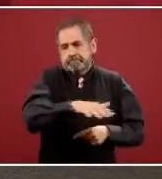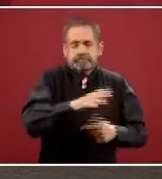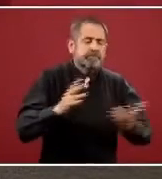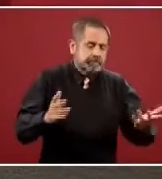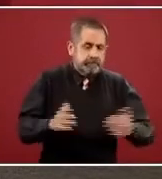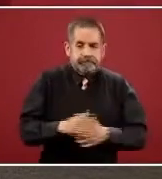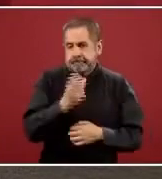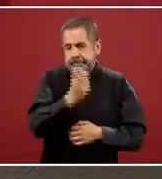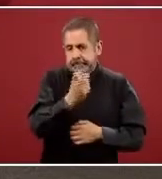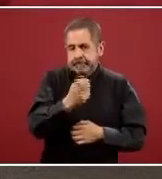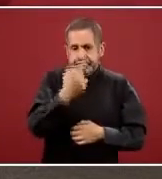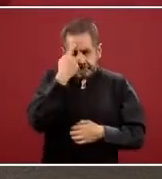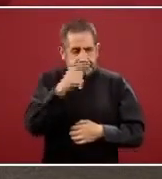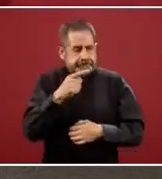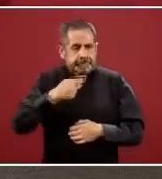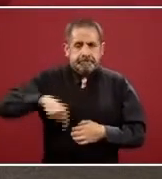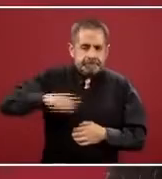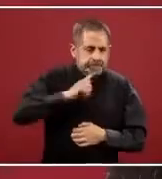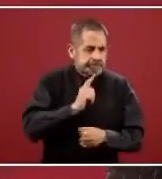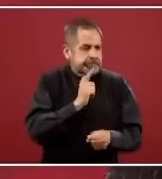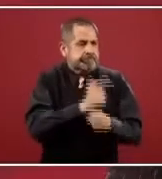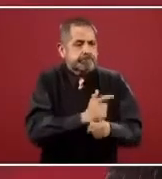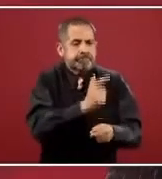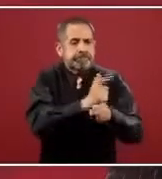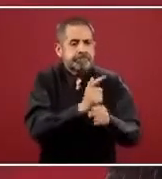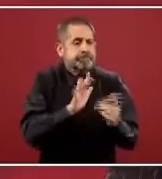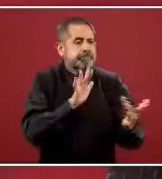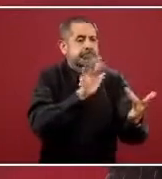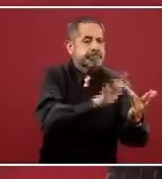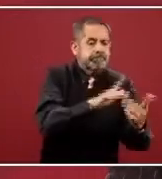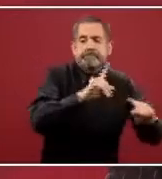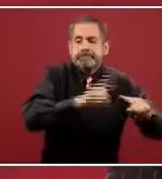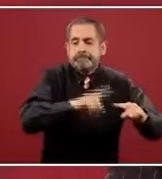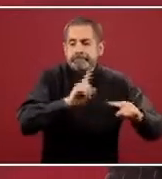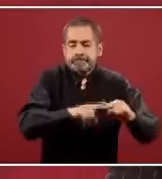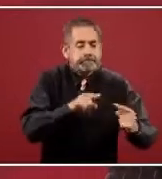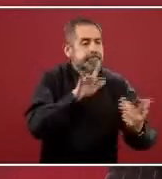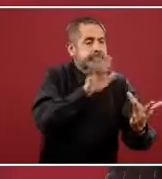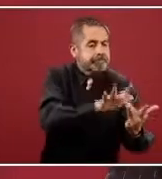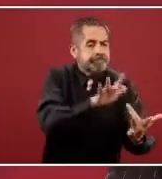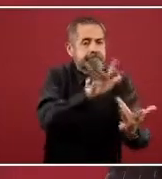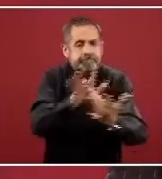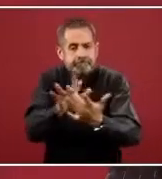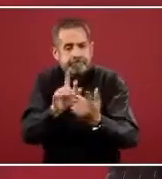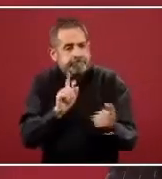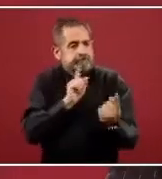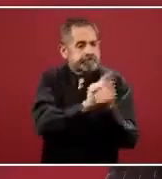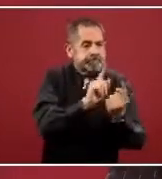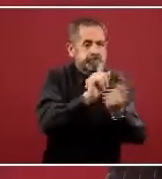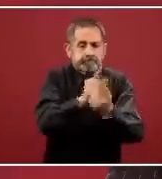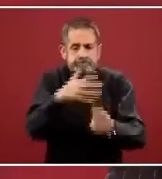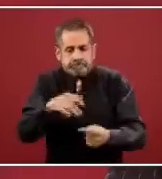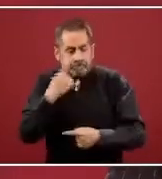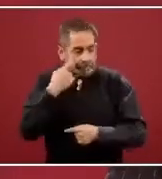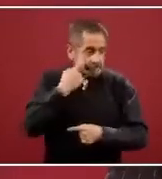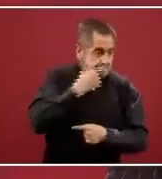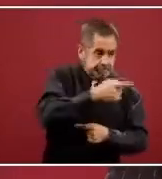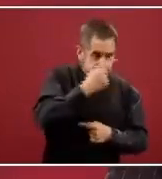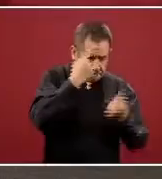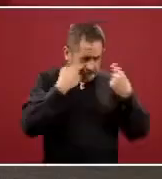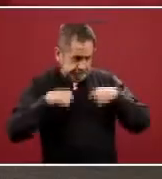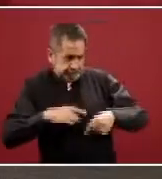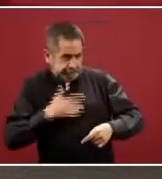esa es la vía por la cual se identifican los contactos, se abordan, se lógicamente verifican si están o